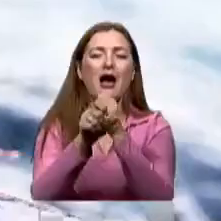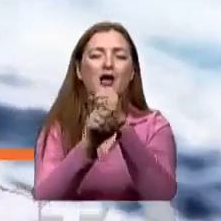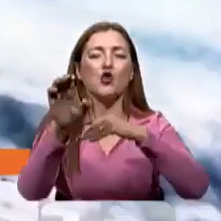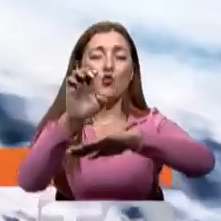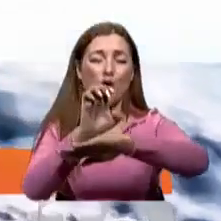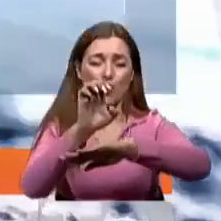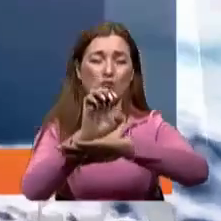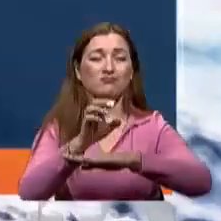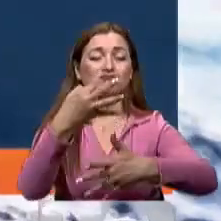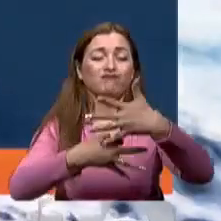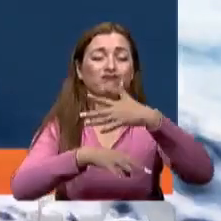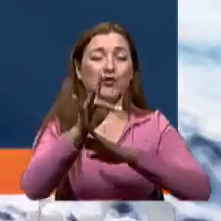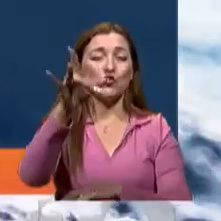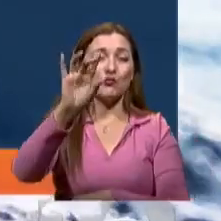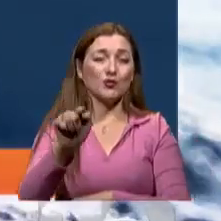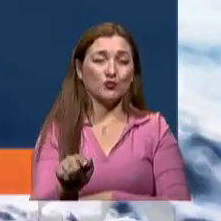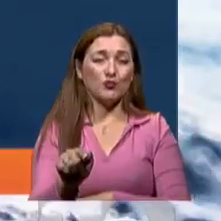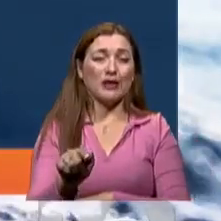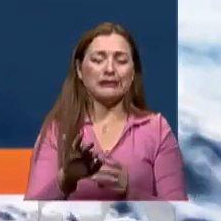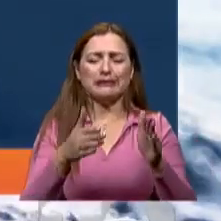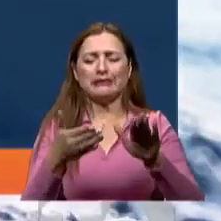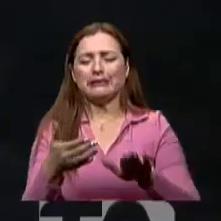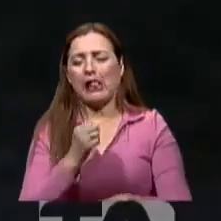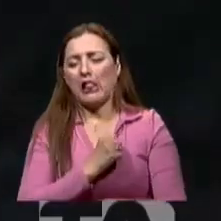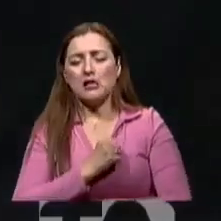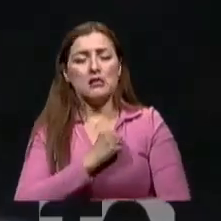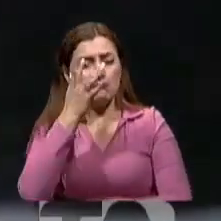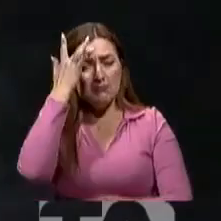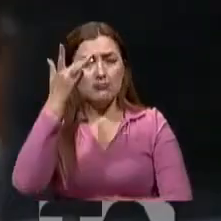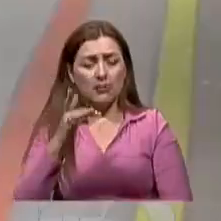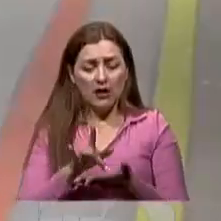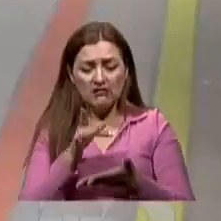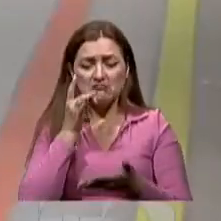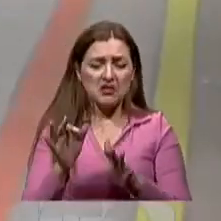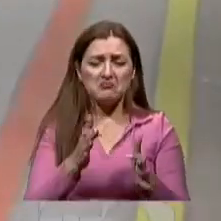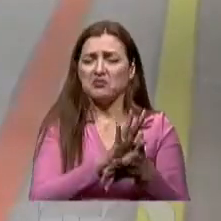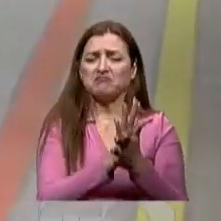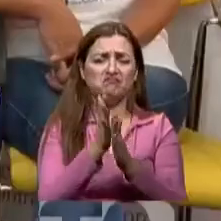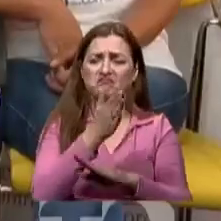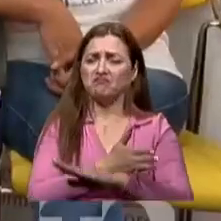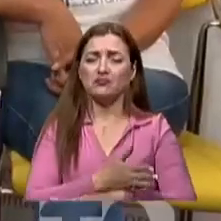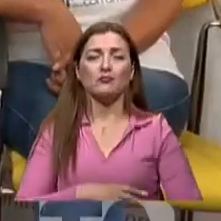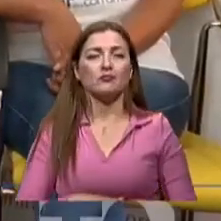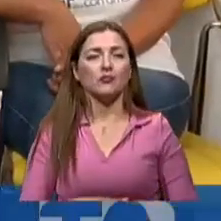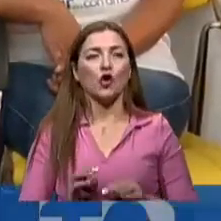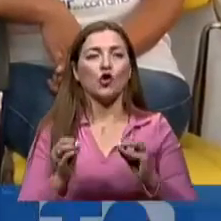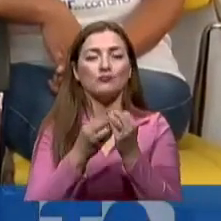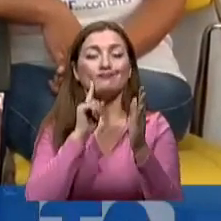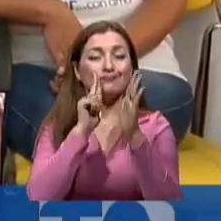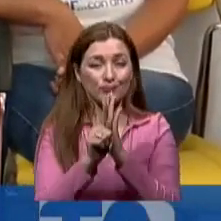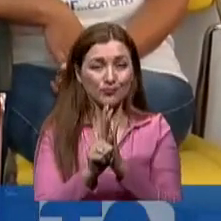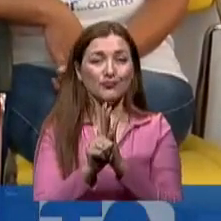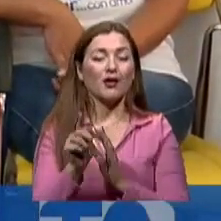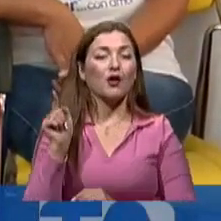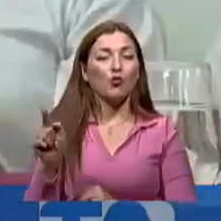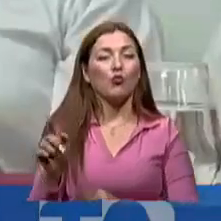Ecuador de esa cifra 18000 Lamentablemente fallecen porque aseguran no reciben una atención oportuna el organismo denuncia que ni